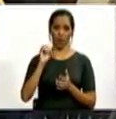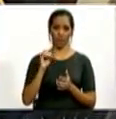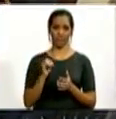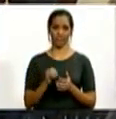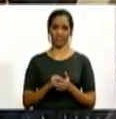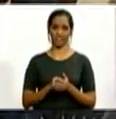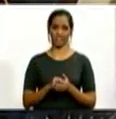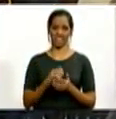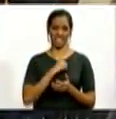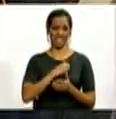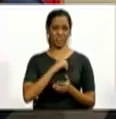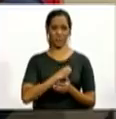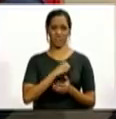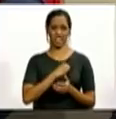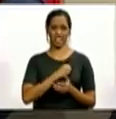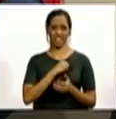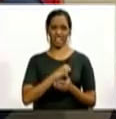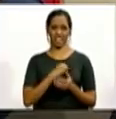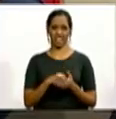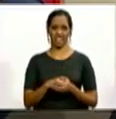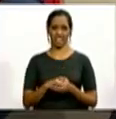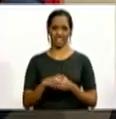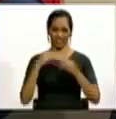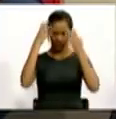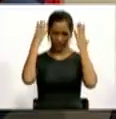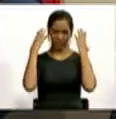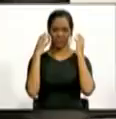en Tetán. Quinta Pongreña.